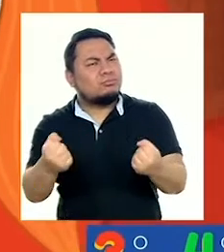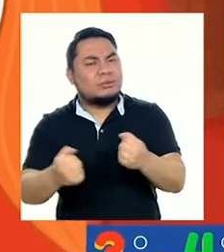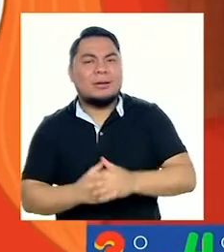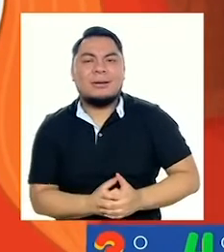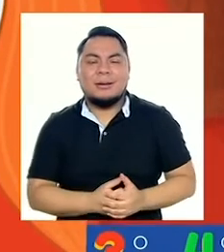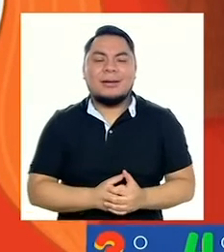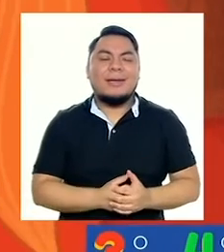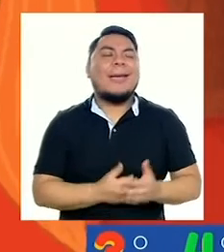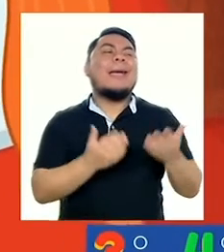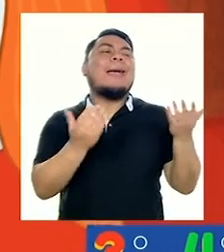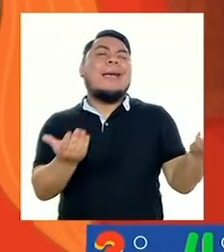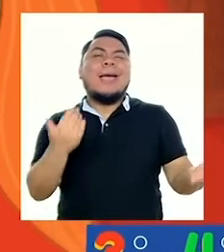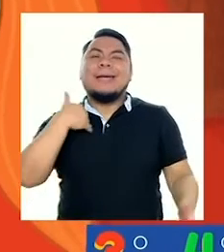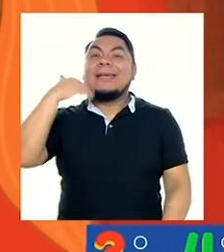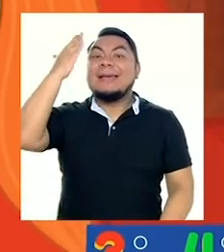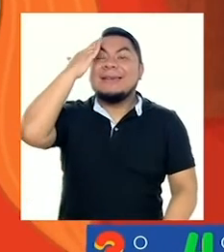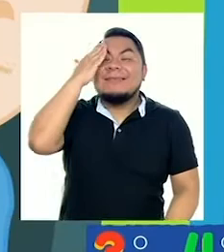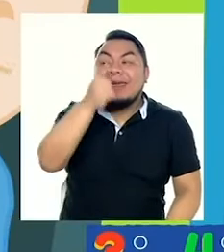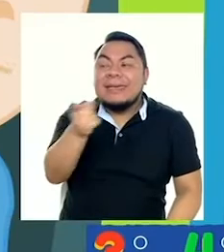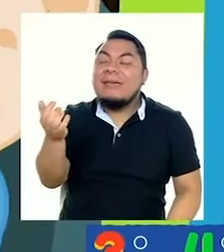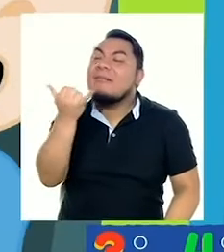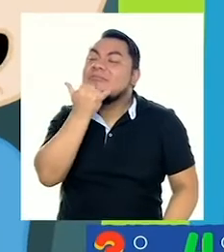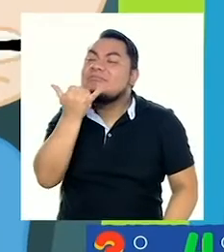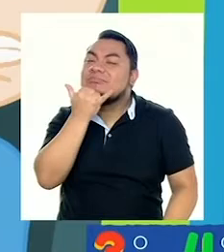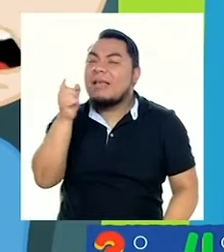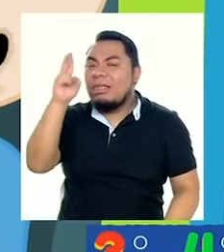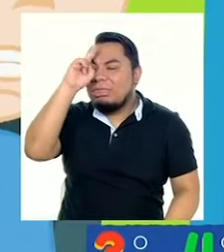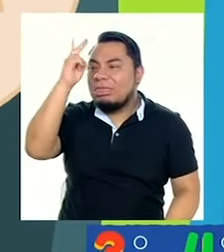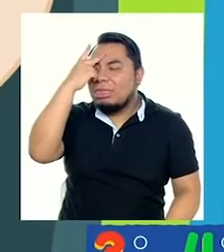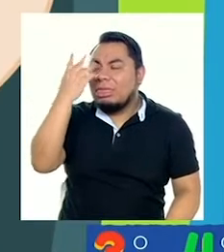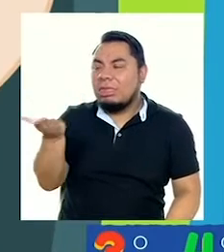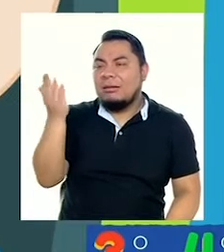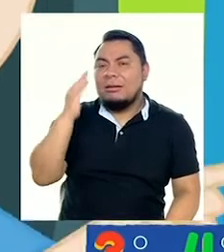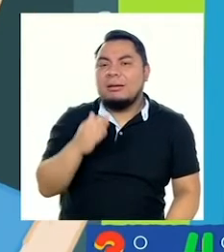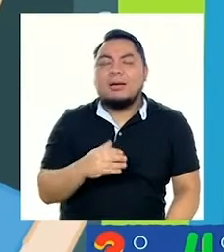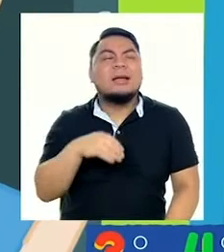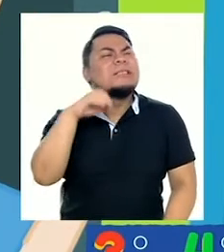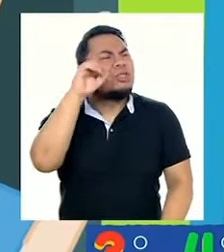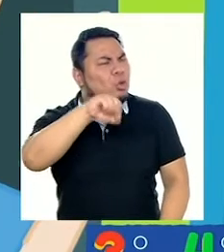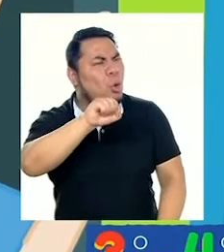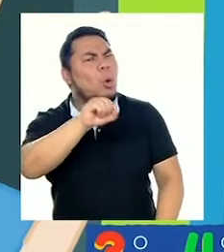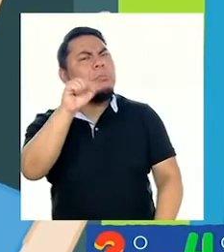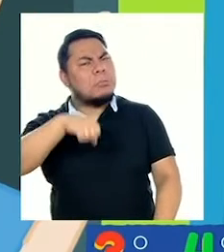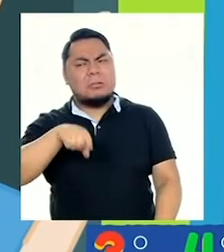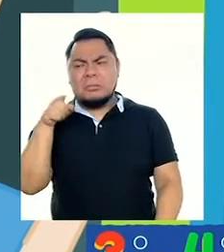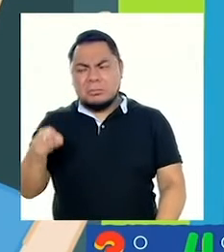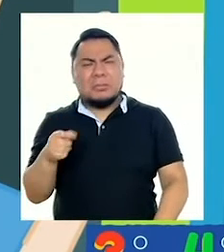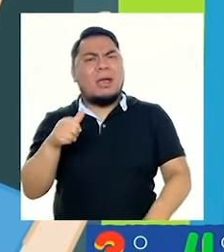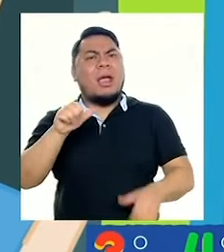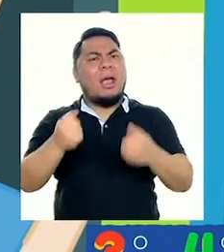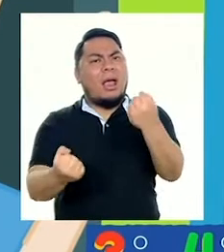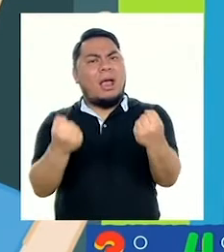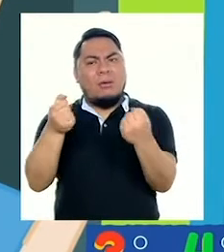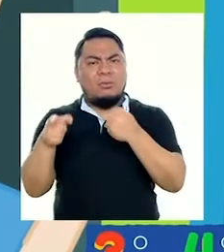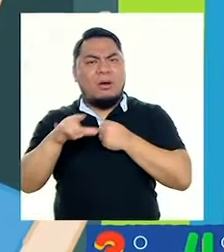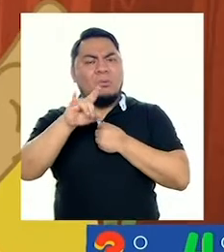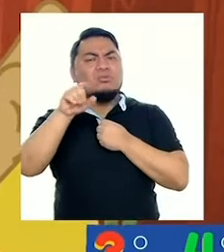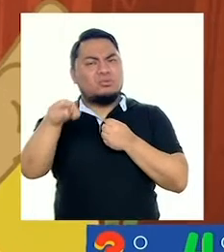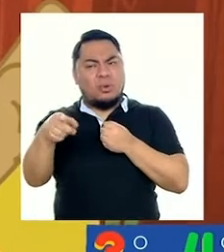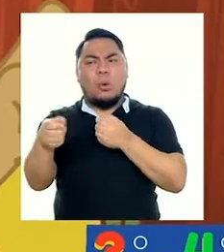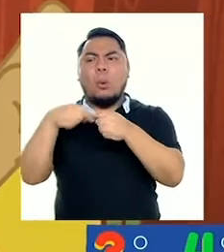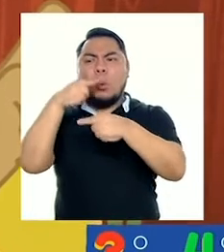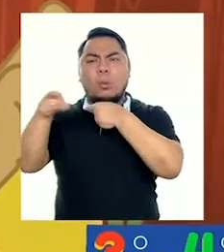Yo sabía que estaban equivocados. No, sí estamos bien. Incluso los autos nos contaron sus